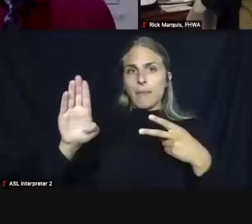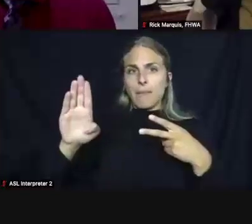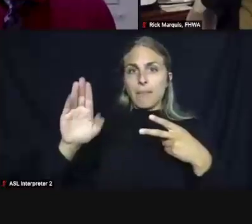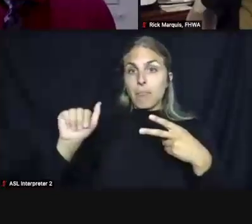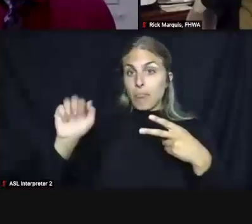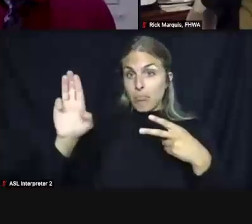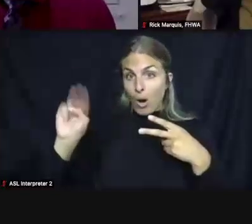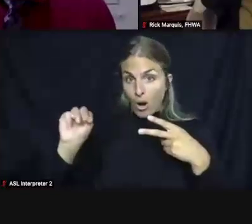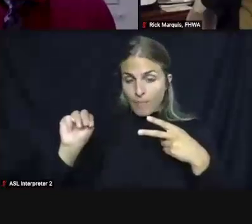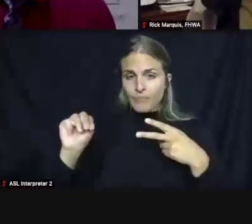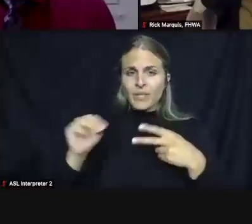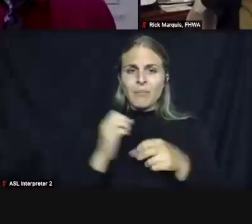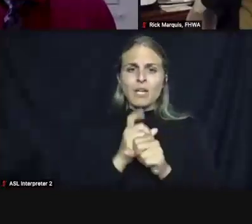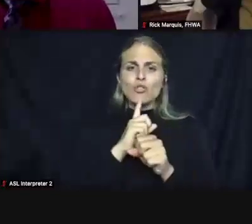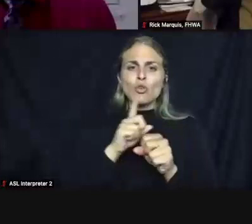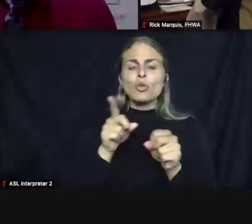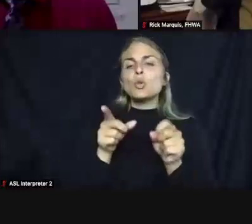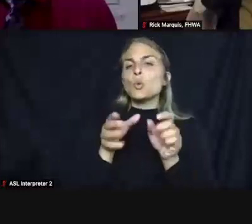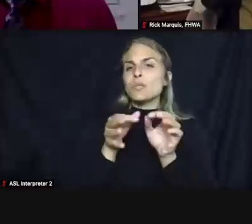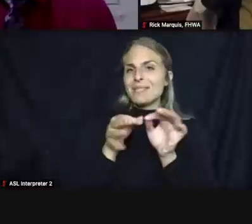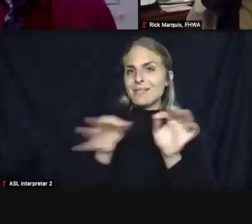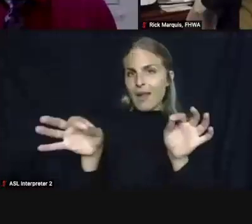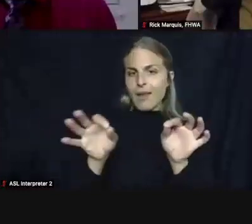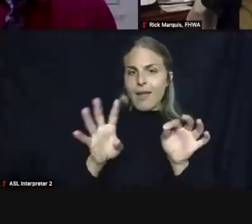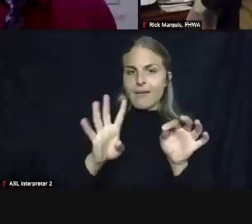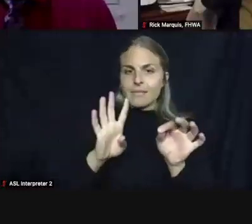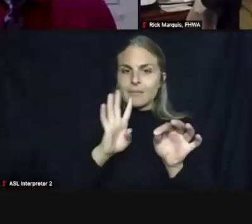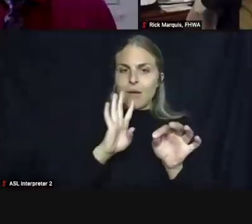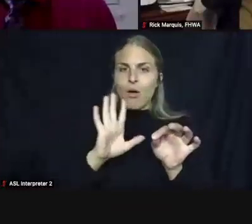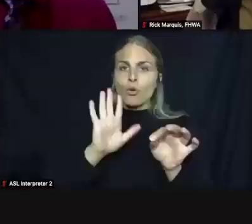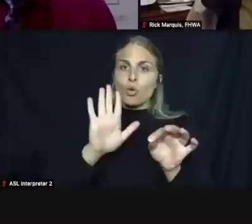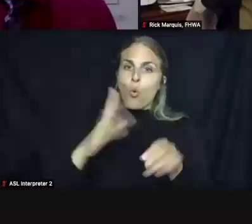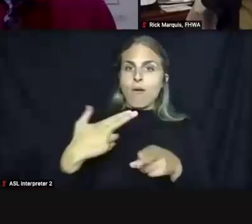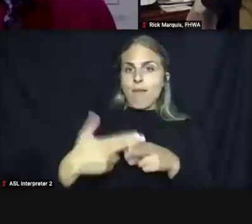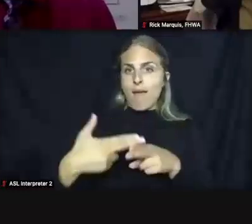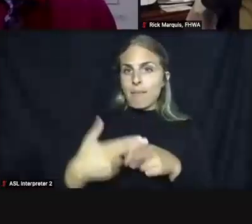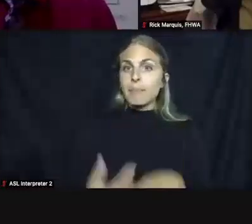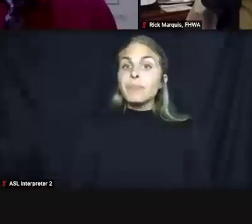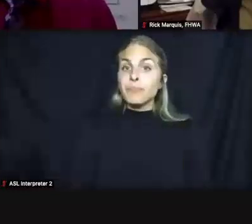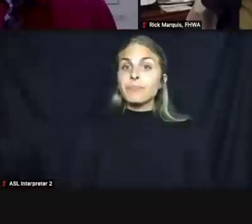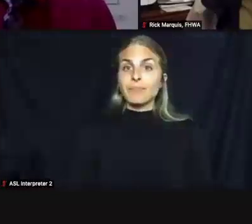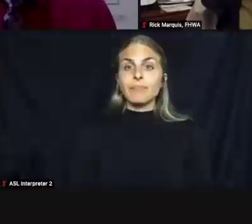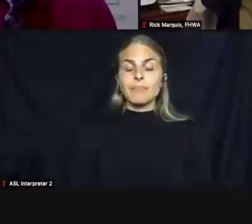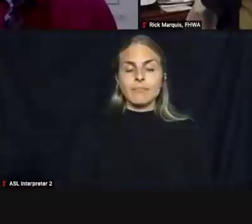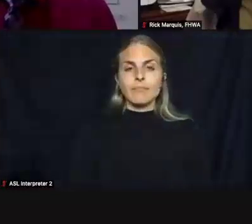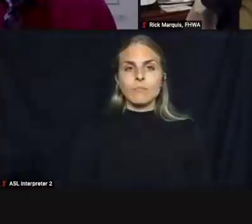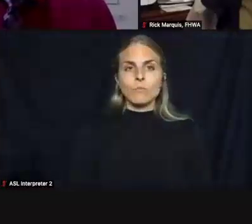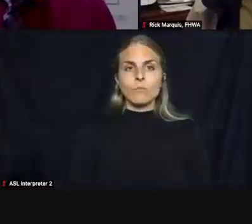Yo le pido a cada uno decir y deletrear su nombre antes de hablar.